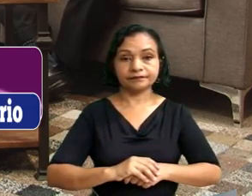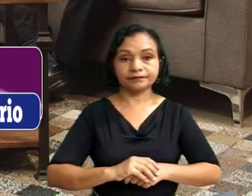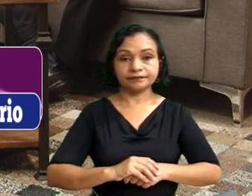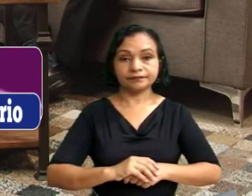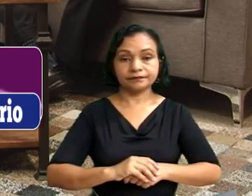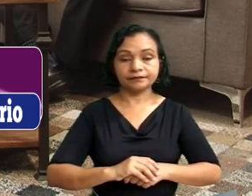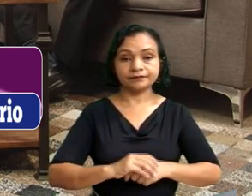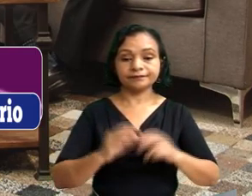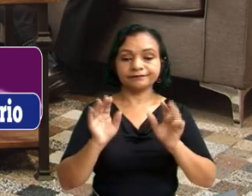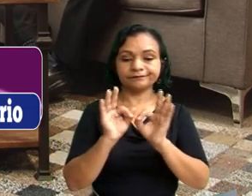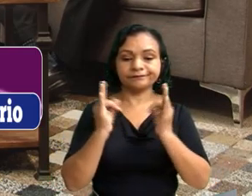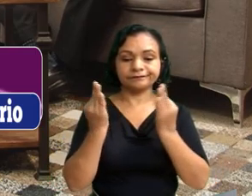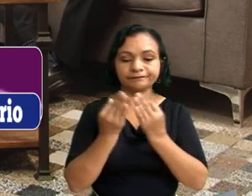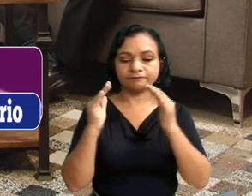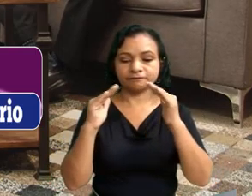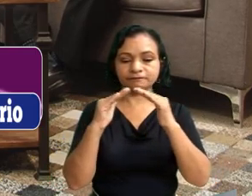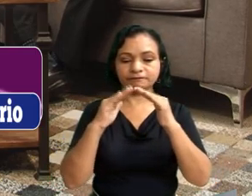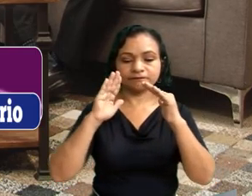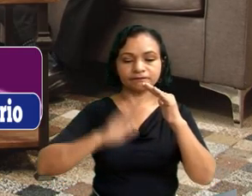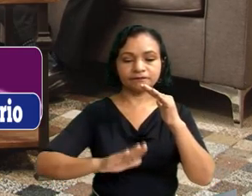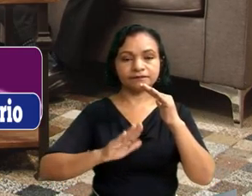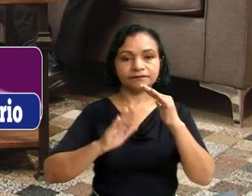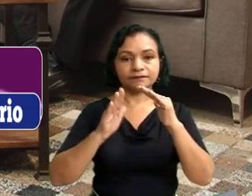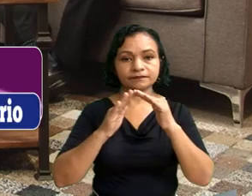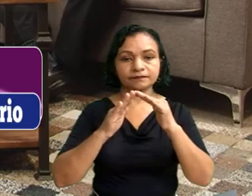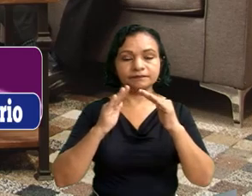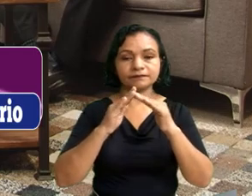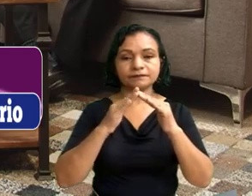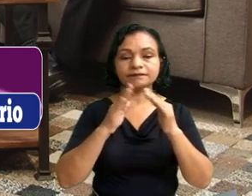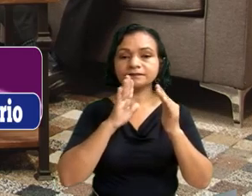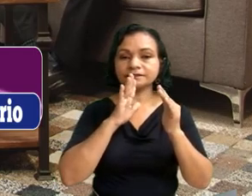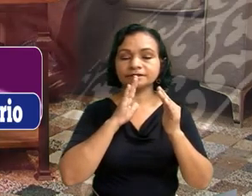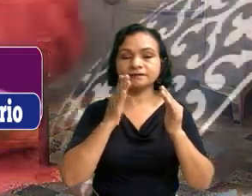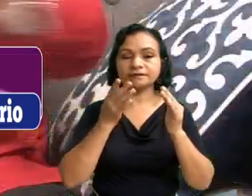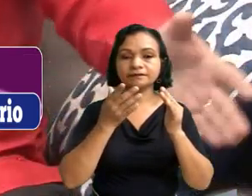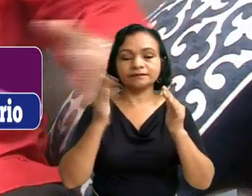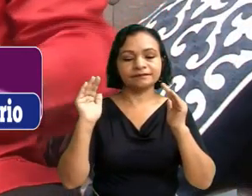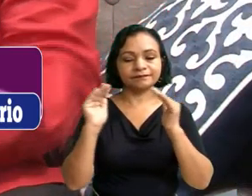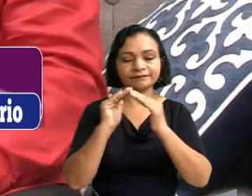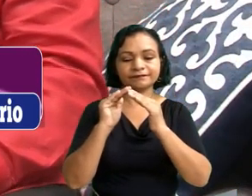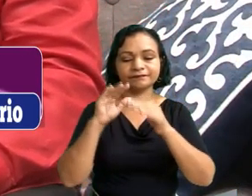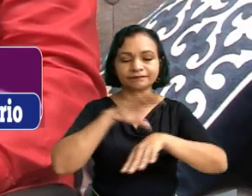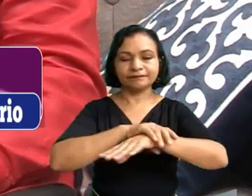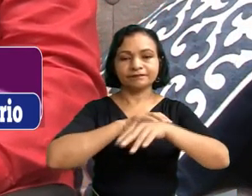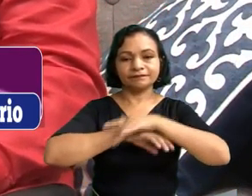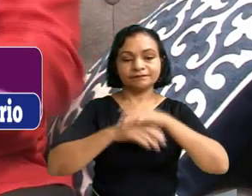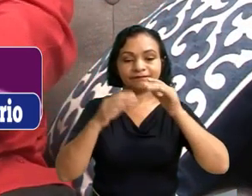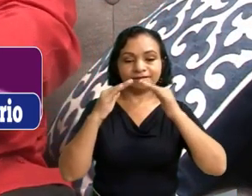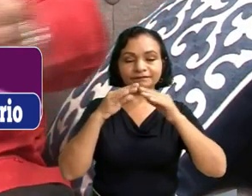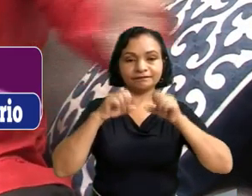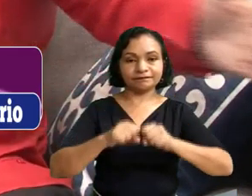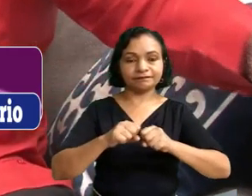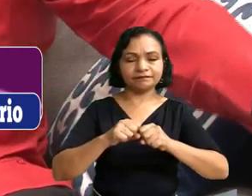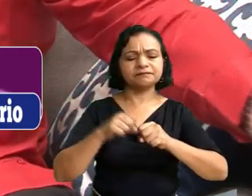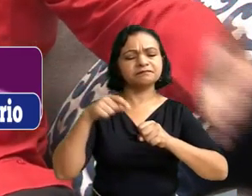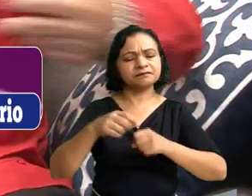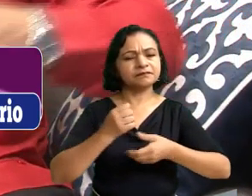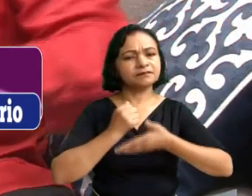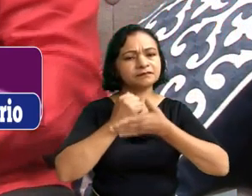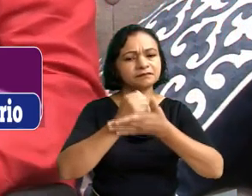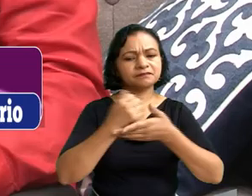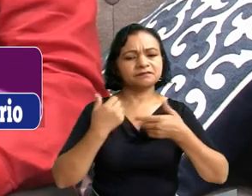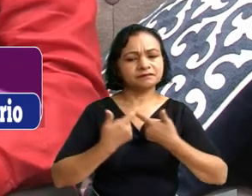convivencia familiar lo decimos en lenguaje nicaragüense casarse esos son beneficiados